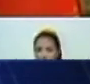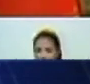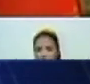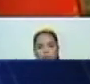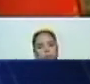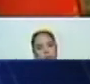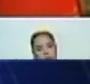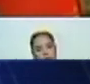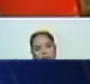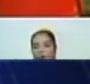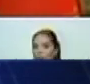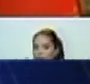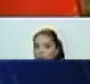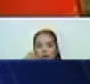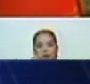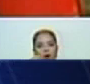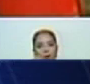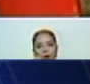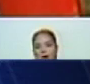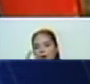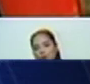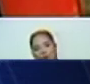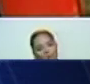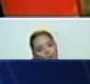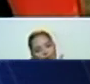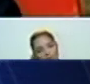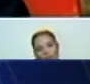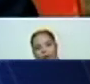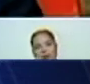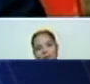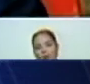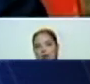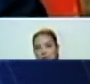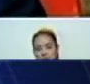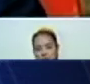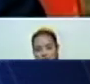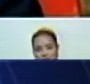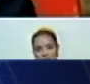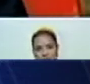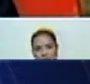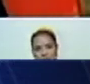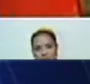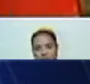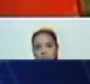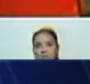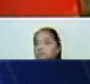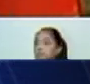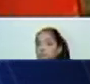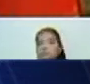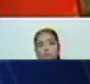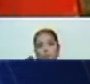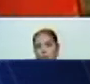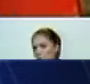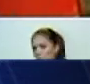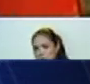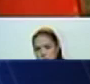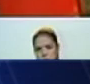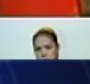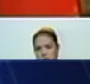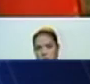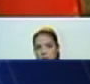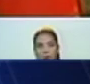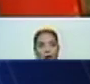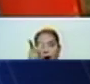haya y seguir trabajando en conjunto como debe ser. Fundamentalmente, esta convocatoria la hemos hecho para eso. Ni